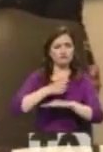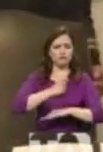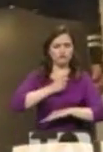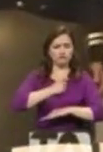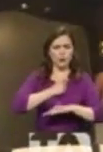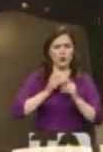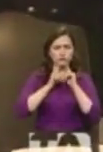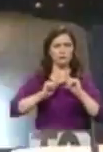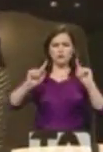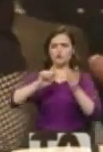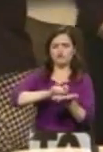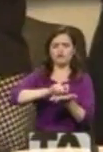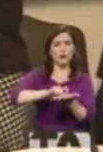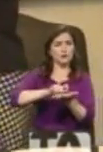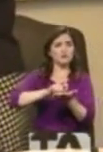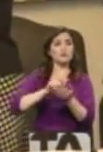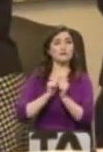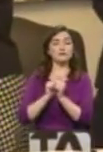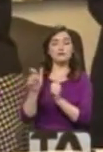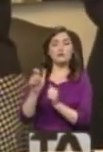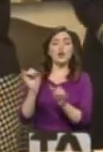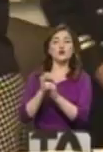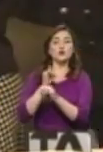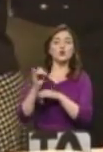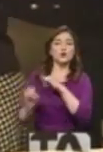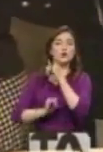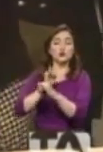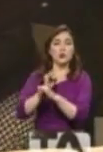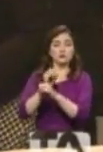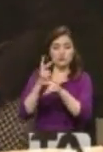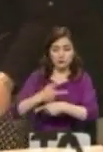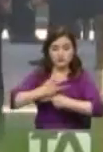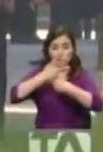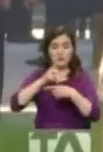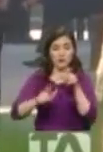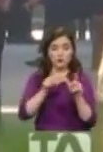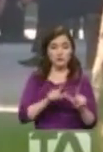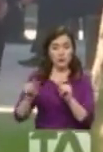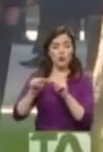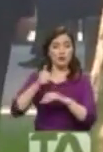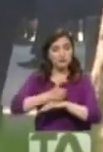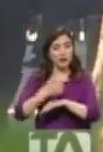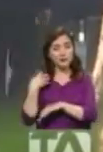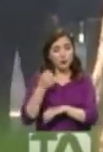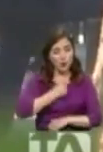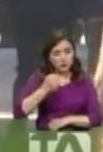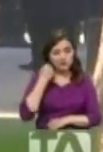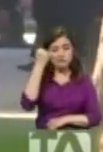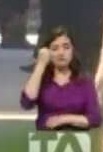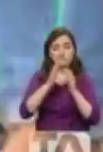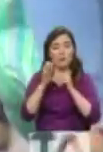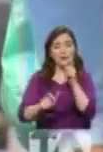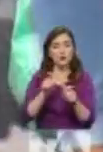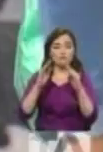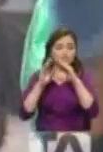refugiados, que es una iniciativa del ACNUR. Con esto se busca que autoridades tomen acciones para garantizar los derechos de las personas